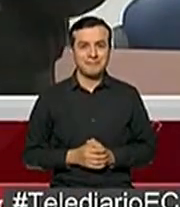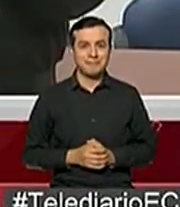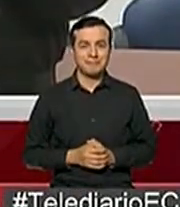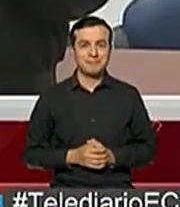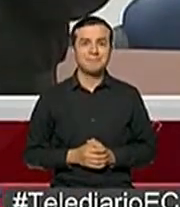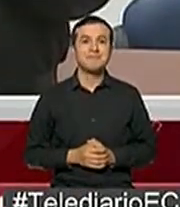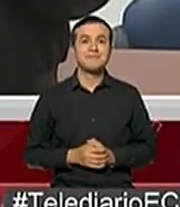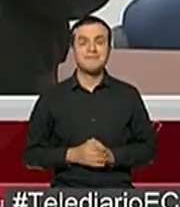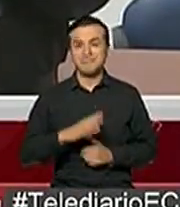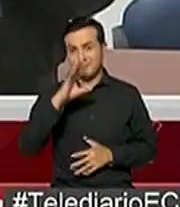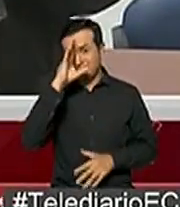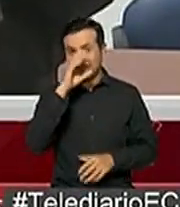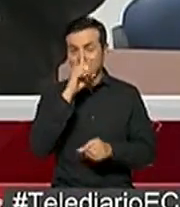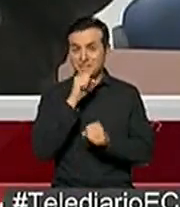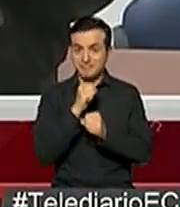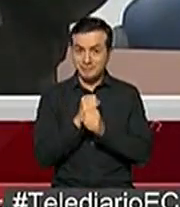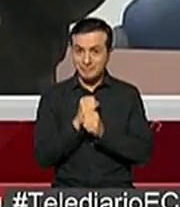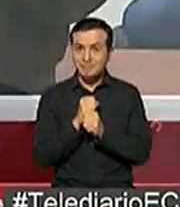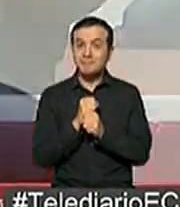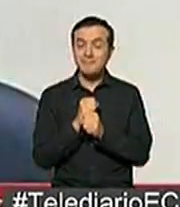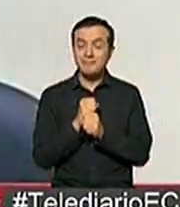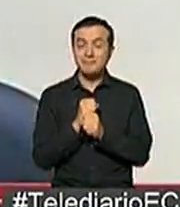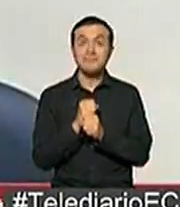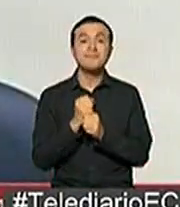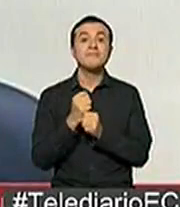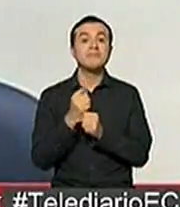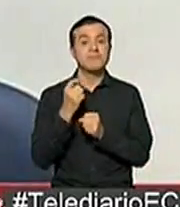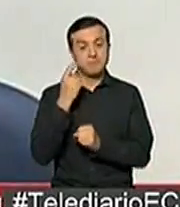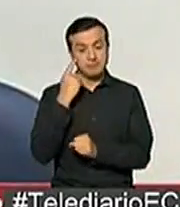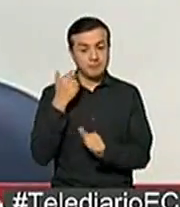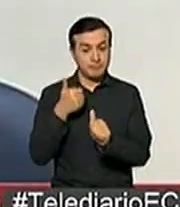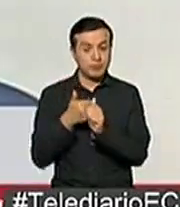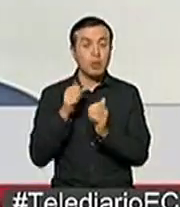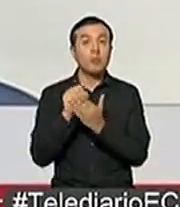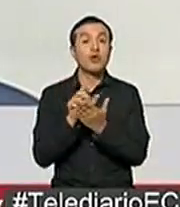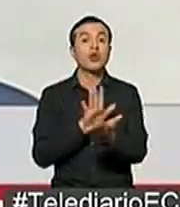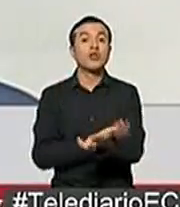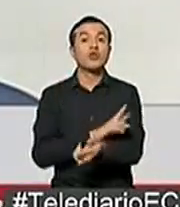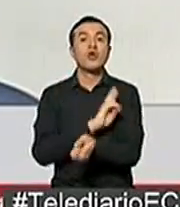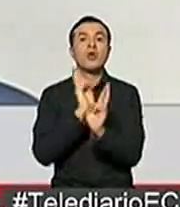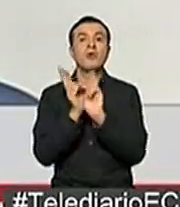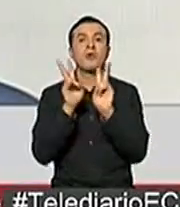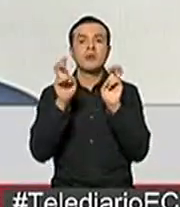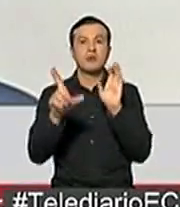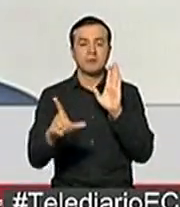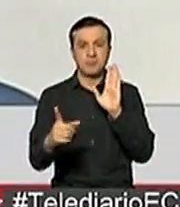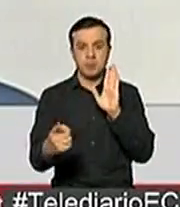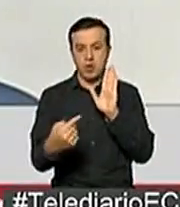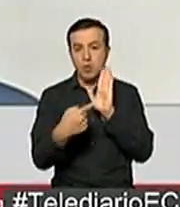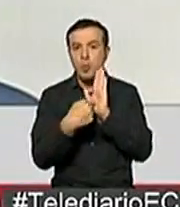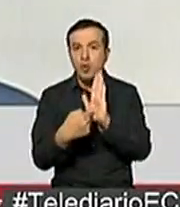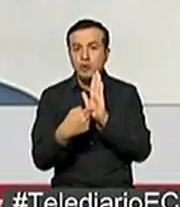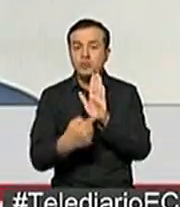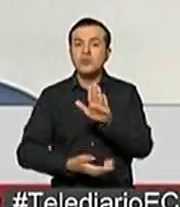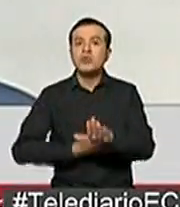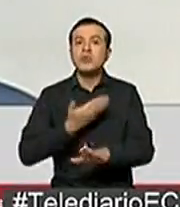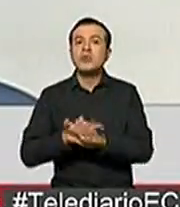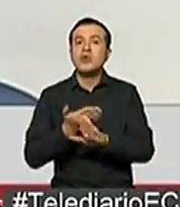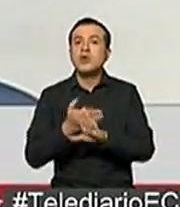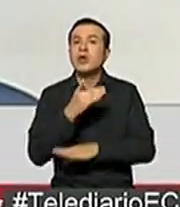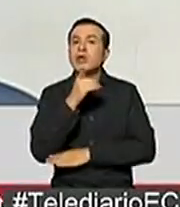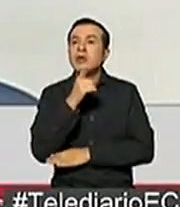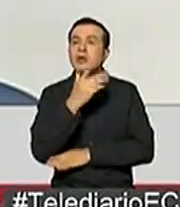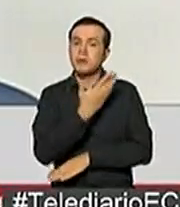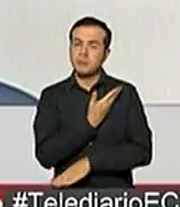buenas noches así es en pocos minutos se prevé la entrega del proyecto de reformas tributarias enviado por el ejecutivo